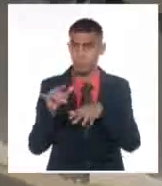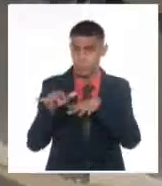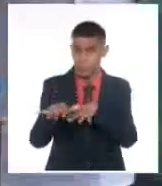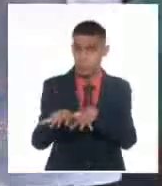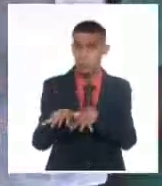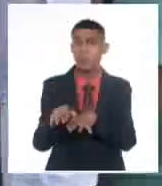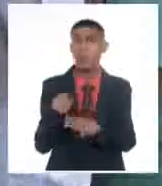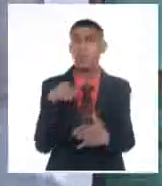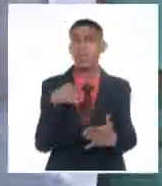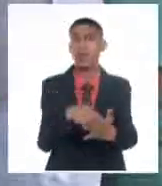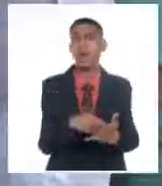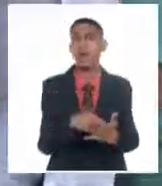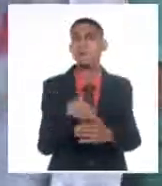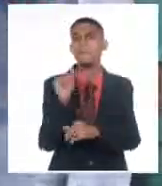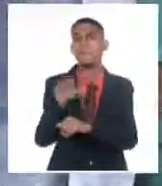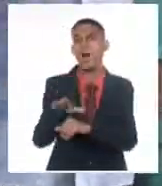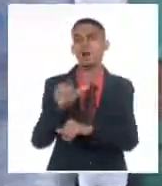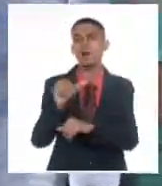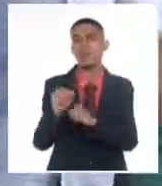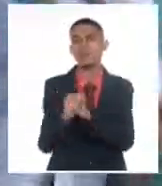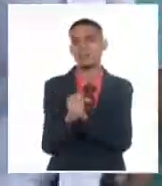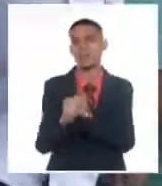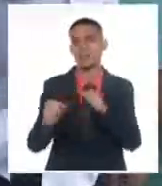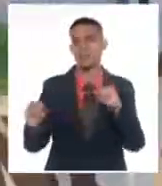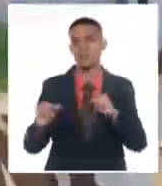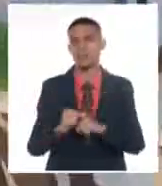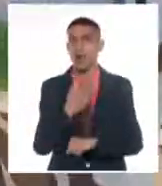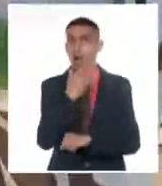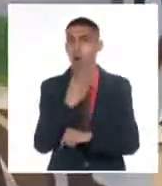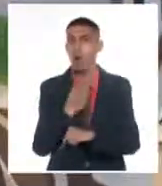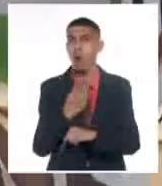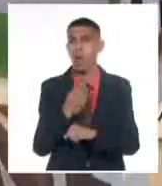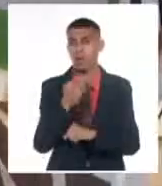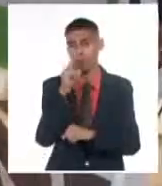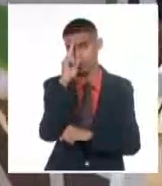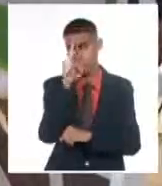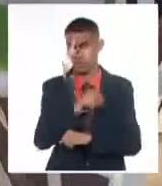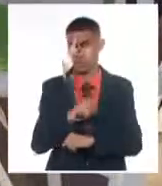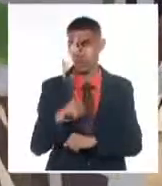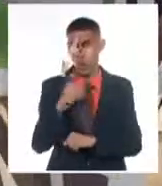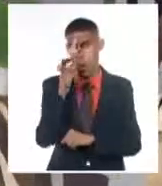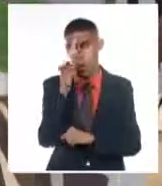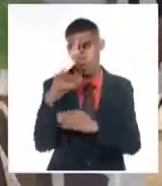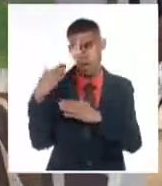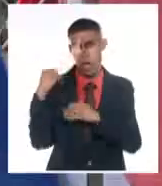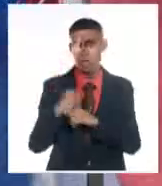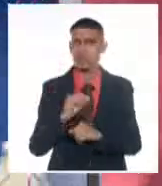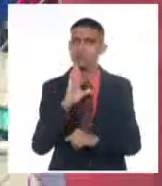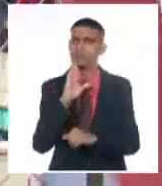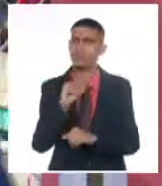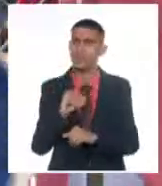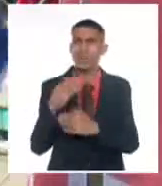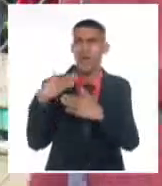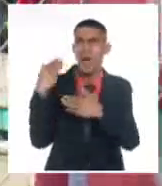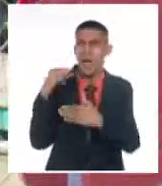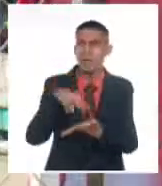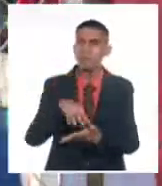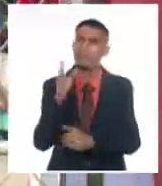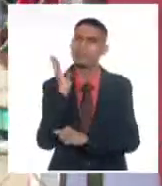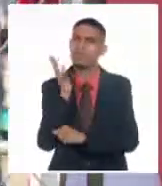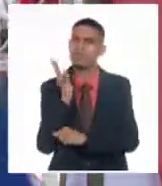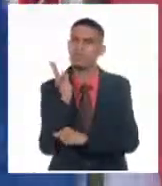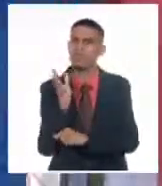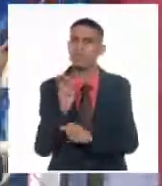de la Independencia, donde el joven palestino doctor Mustafa Asmarri expresó su gratitud al pueblo pinareño.